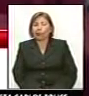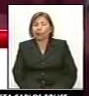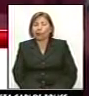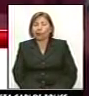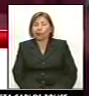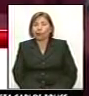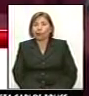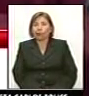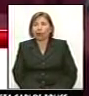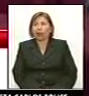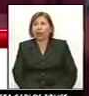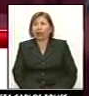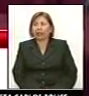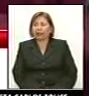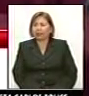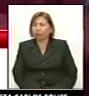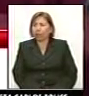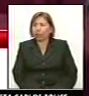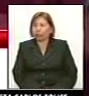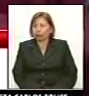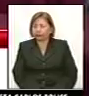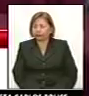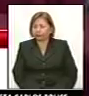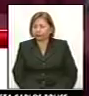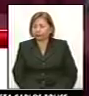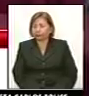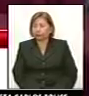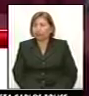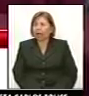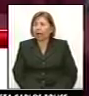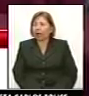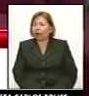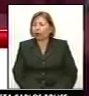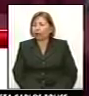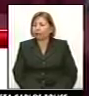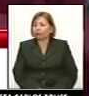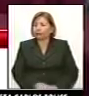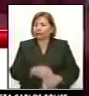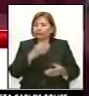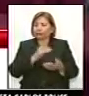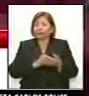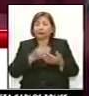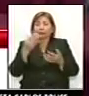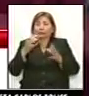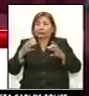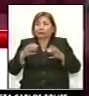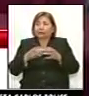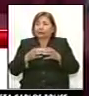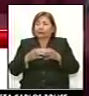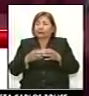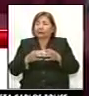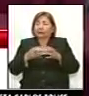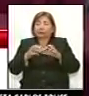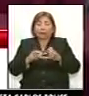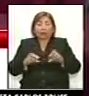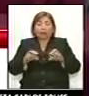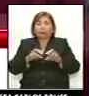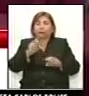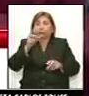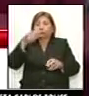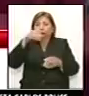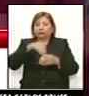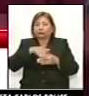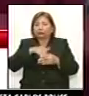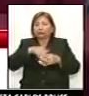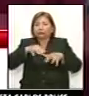Es el proyecto de ley 457 que el año pasado fue aprobado en comisión. Pasó al Pleno y en la primera votación ha